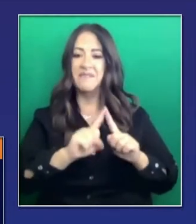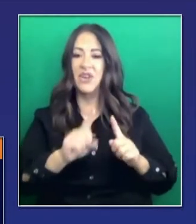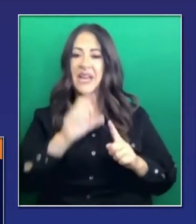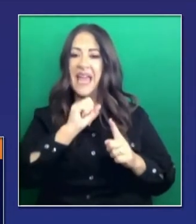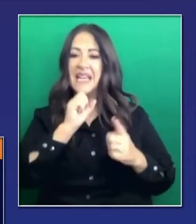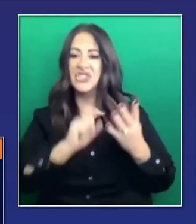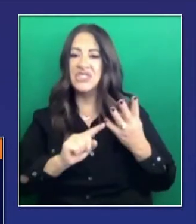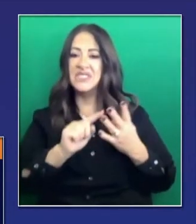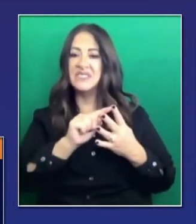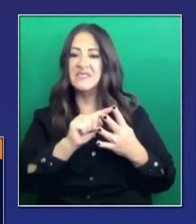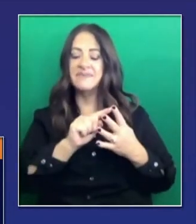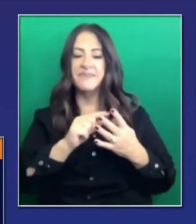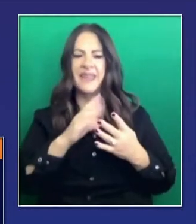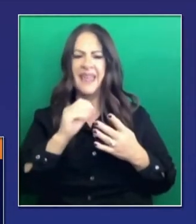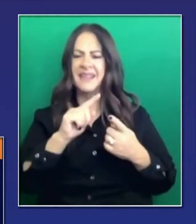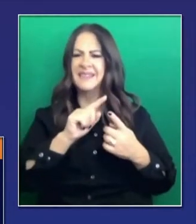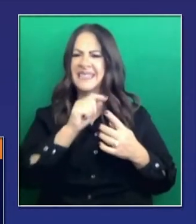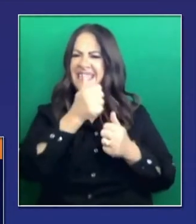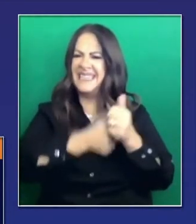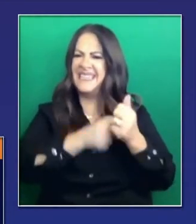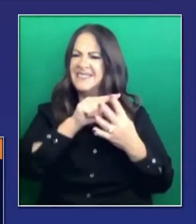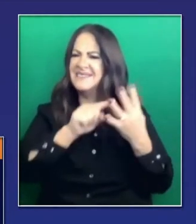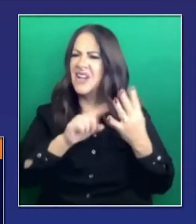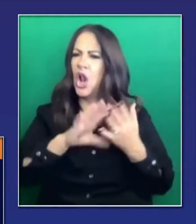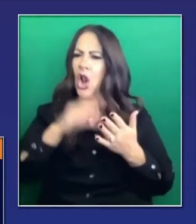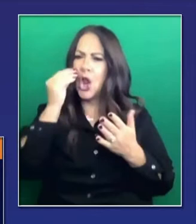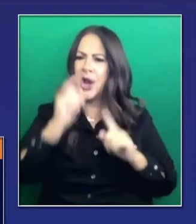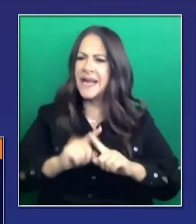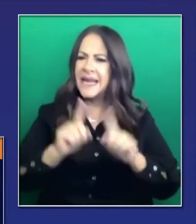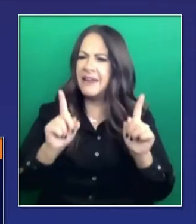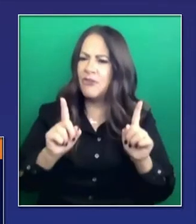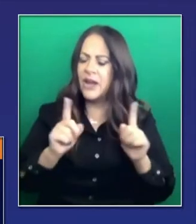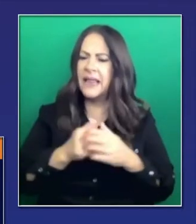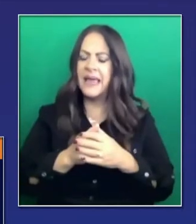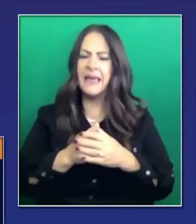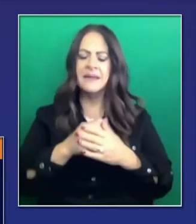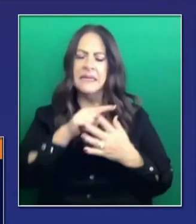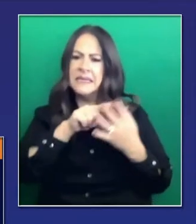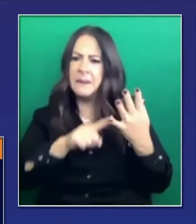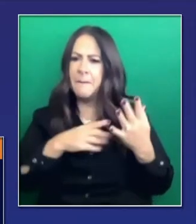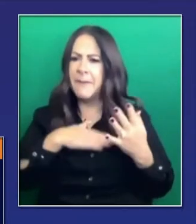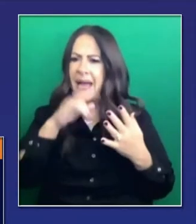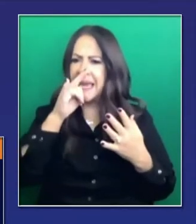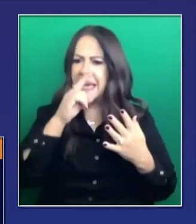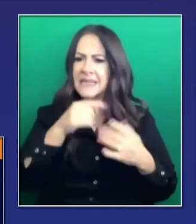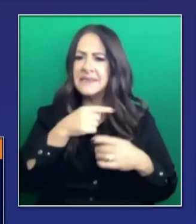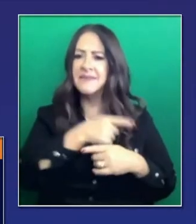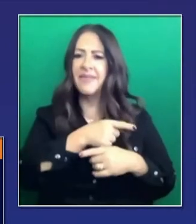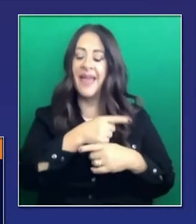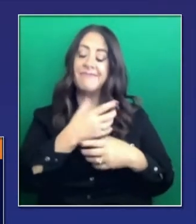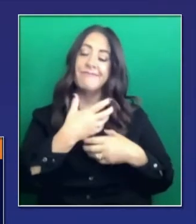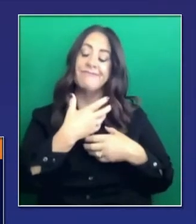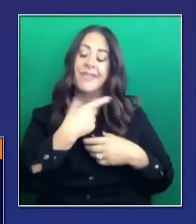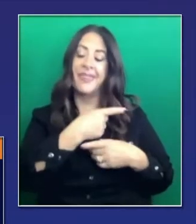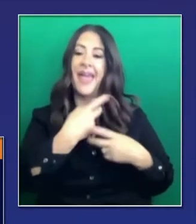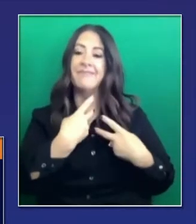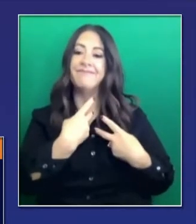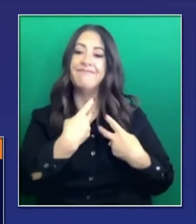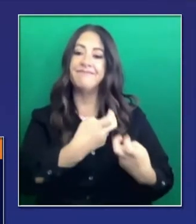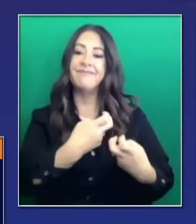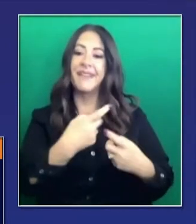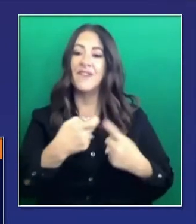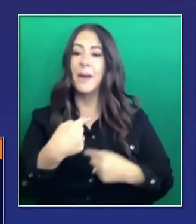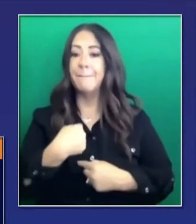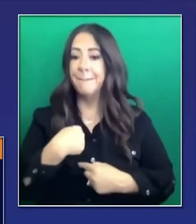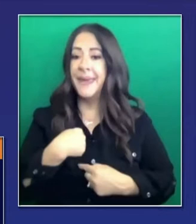necesidades de cada uno de ellos por sus edades, sus amigos, sus necesidades particulares que tienen, que heredaron de su